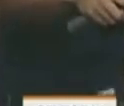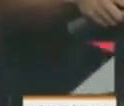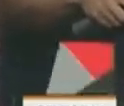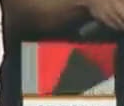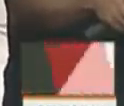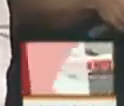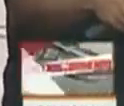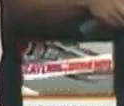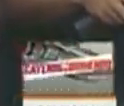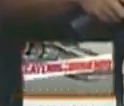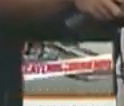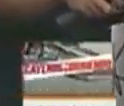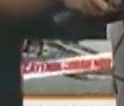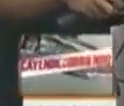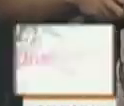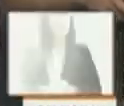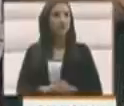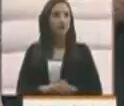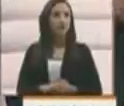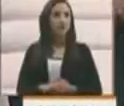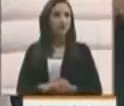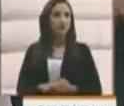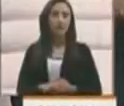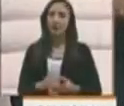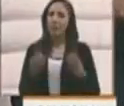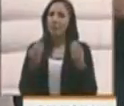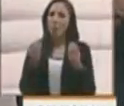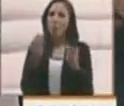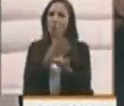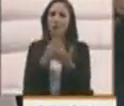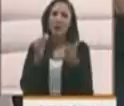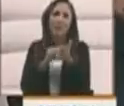¿Y cuántas veces no se alertó